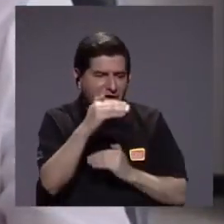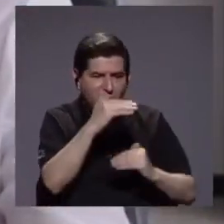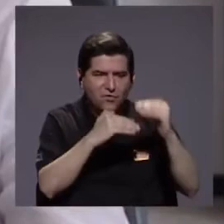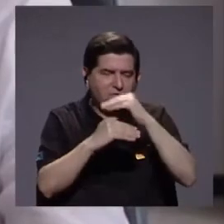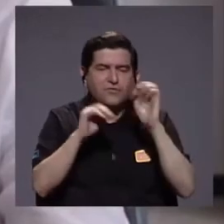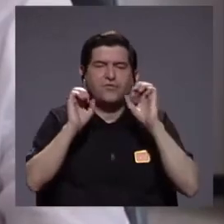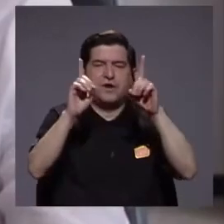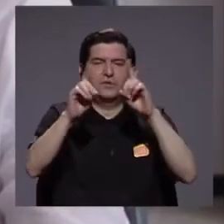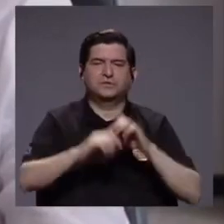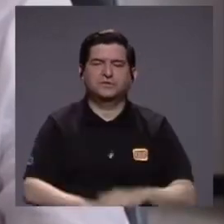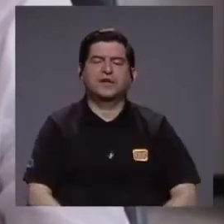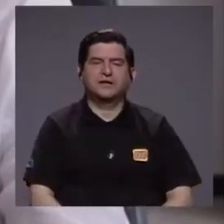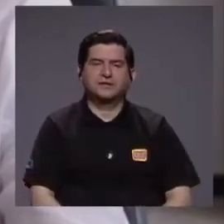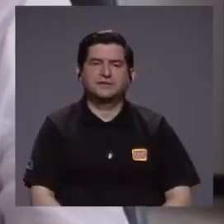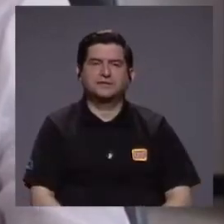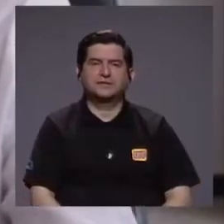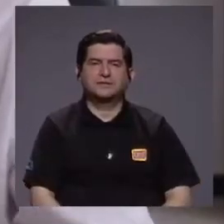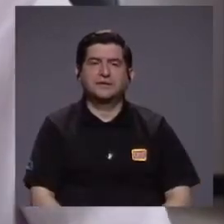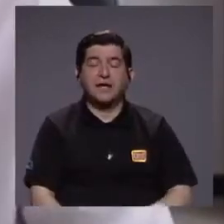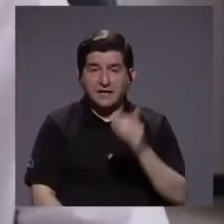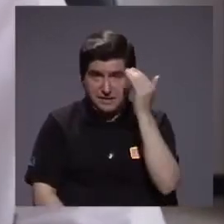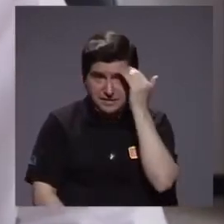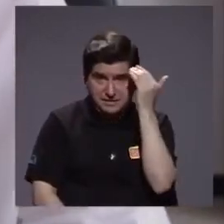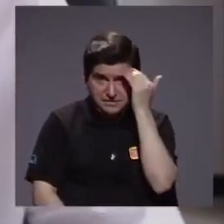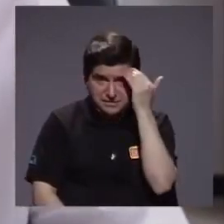de Educación. Y aquí hay que reconocer que